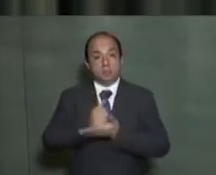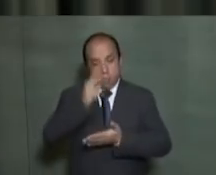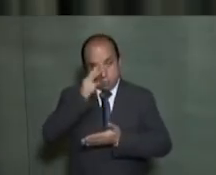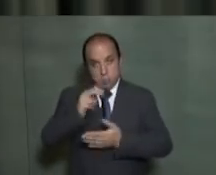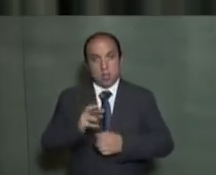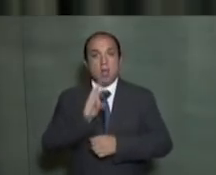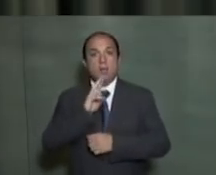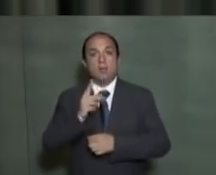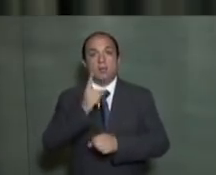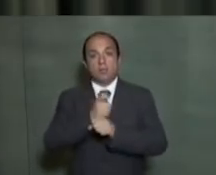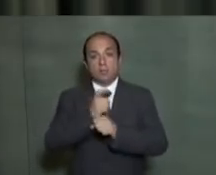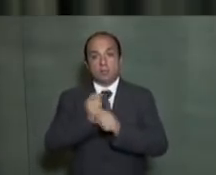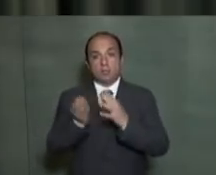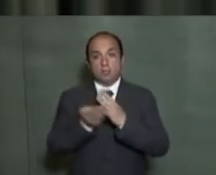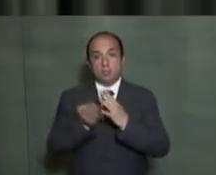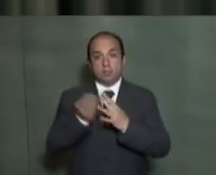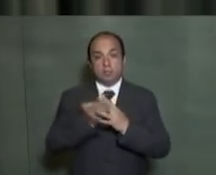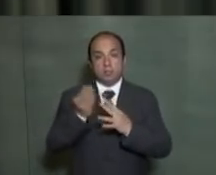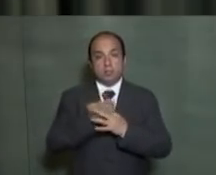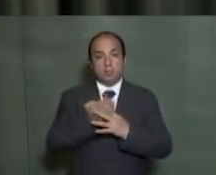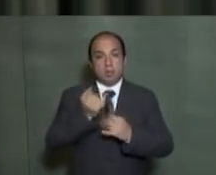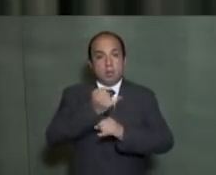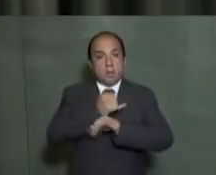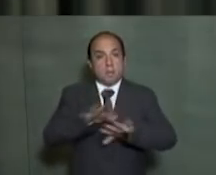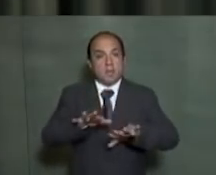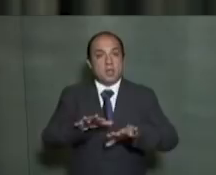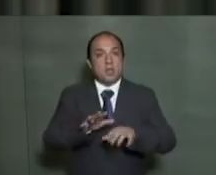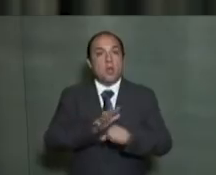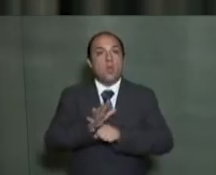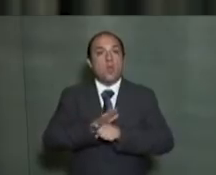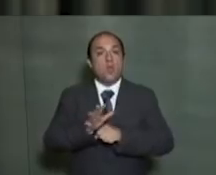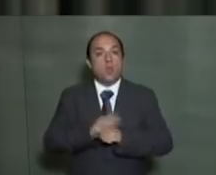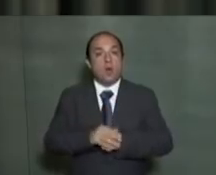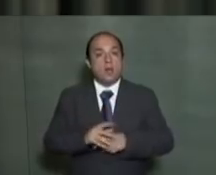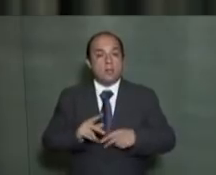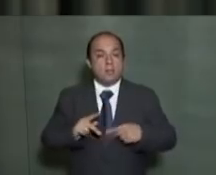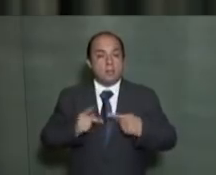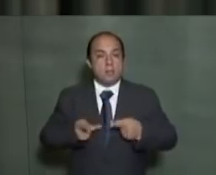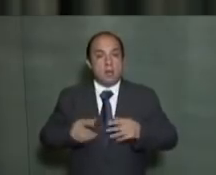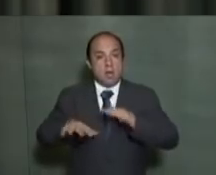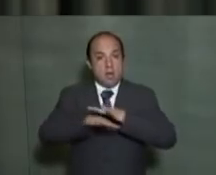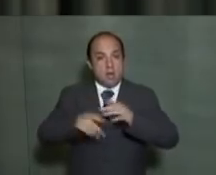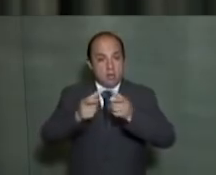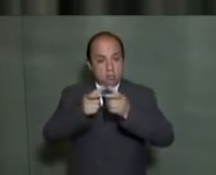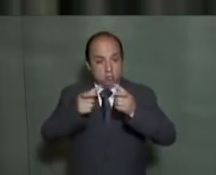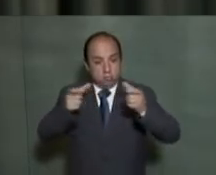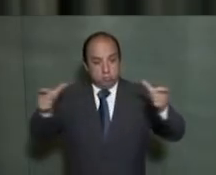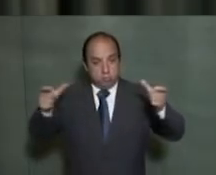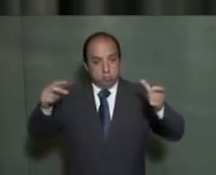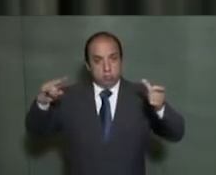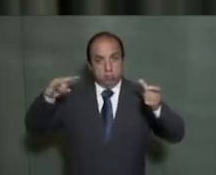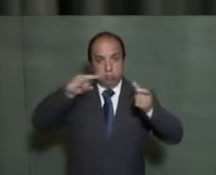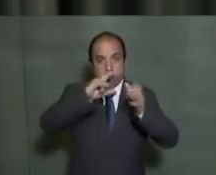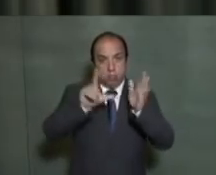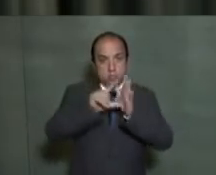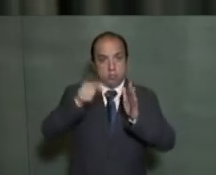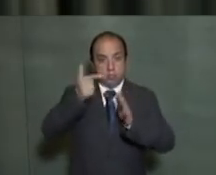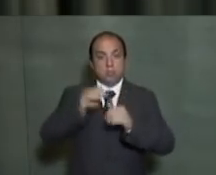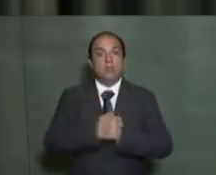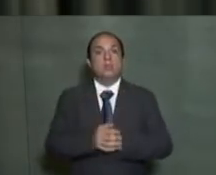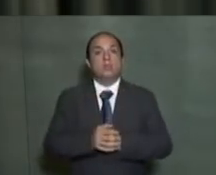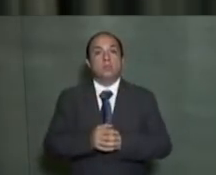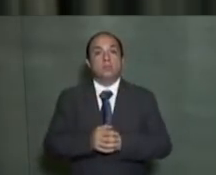etapa, informe de vulnerabilidades del tramo elevado de la línea 12. Del sistema